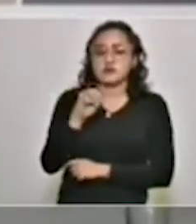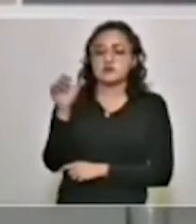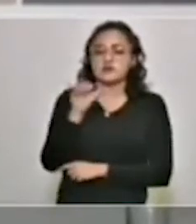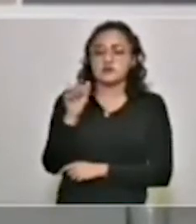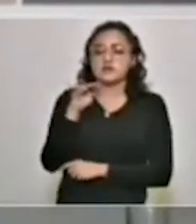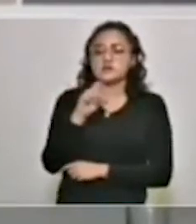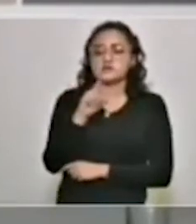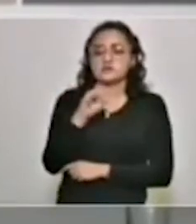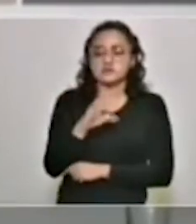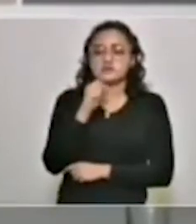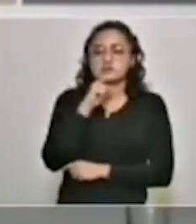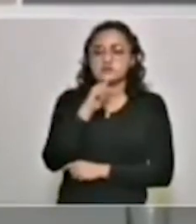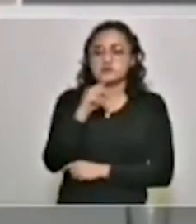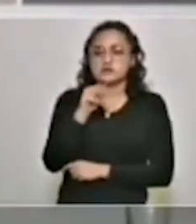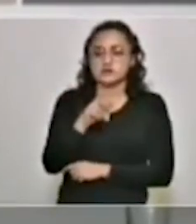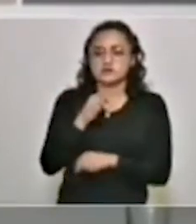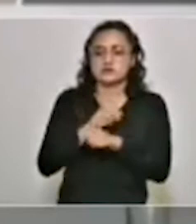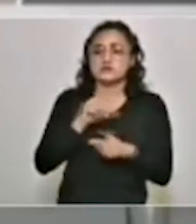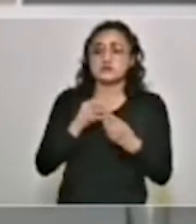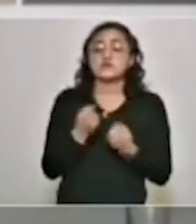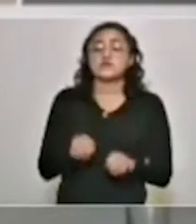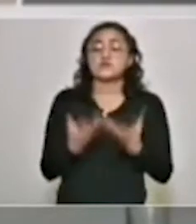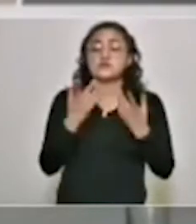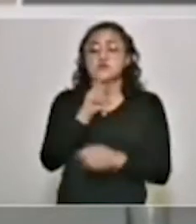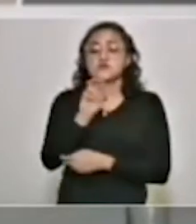Atlixco, Amozoc e Izúcar de Matamoros. Nuestra meta es de